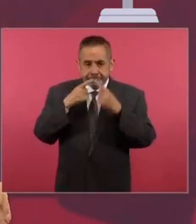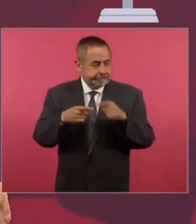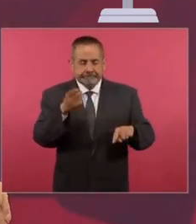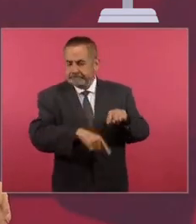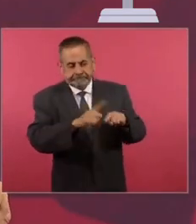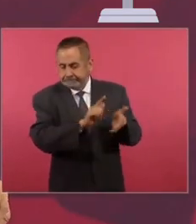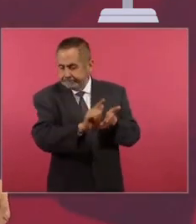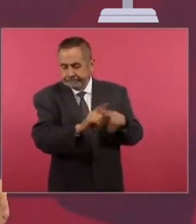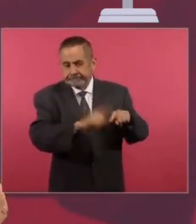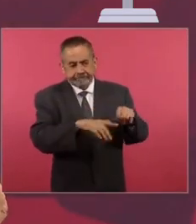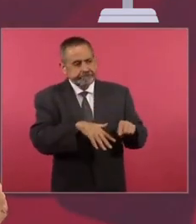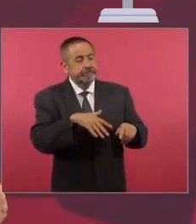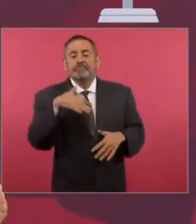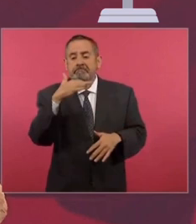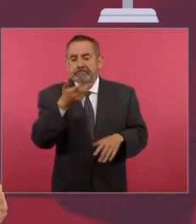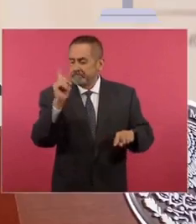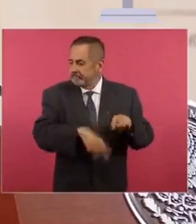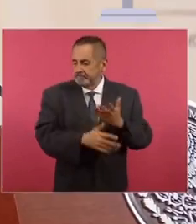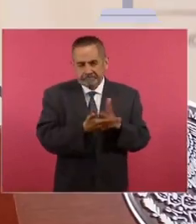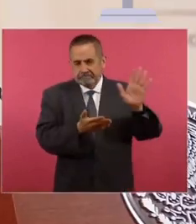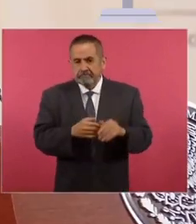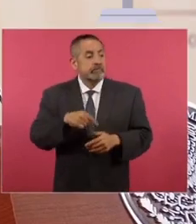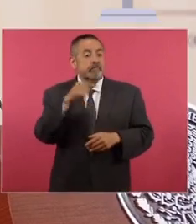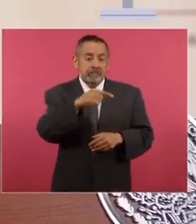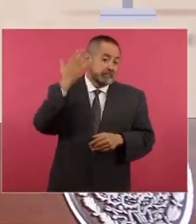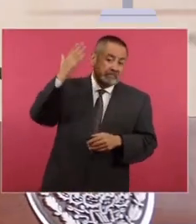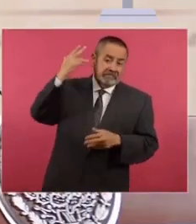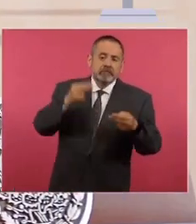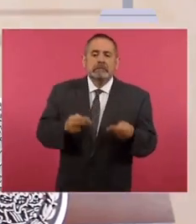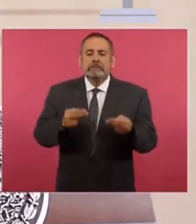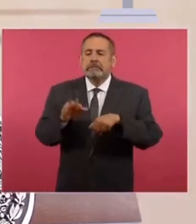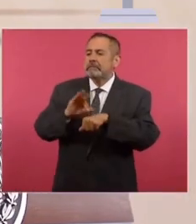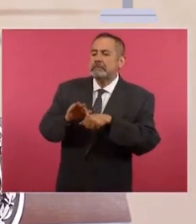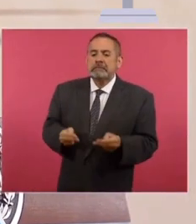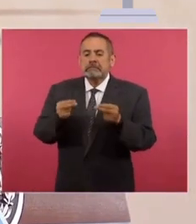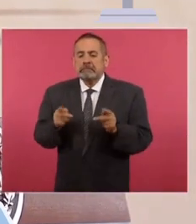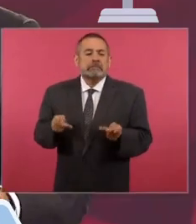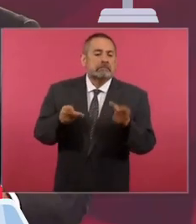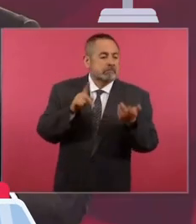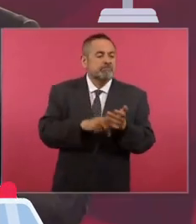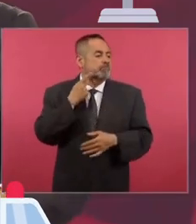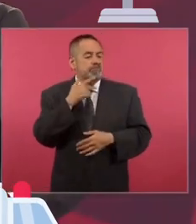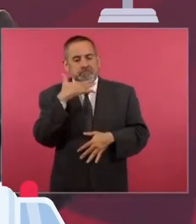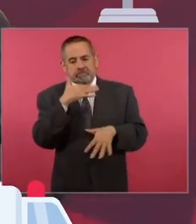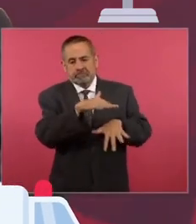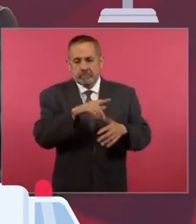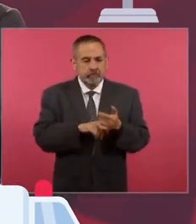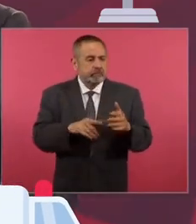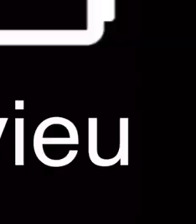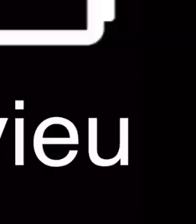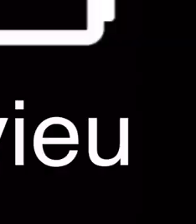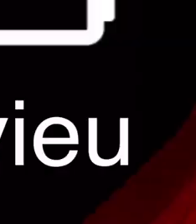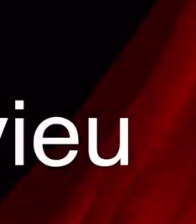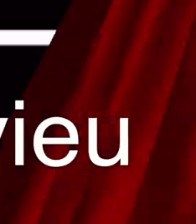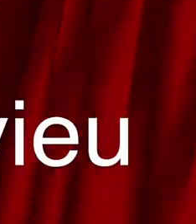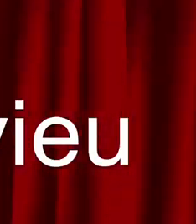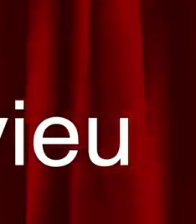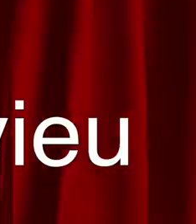vimos ya no hay corrupción era un negocio que tenían políticos corruptos comedios de comunicación